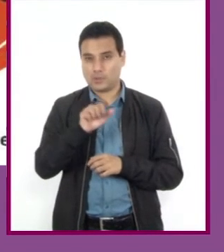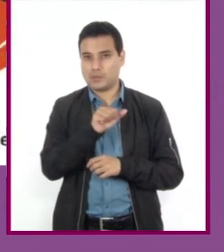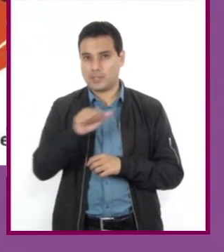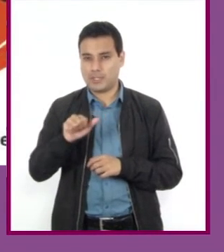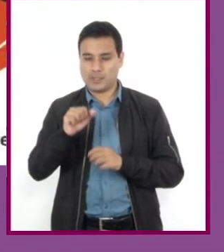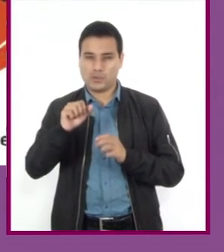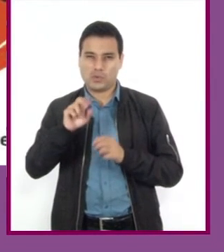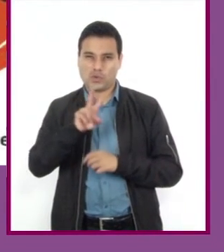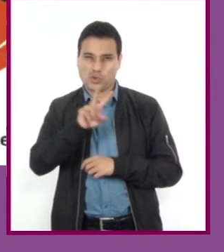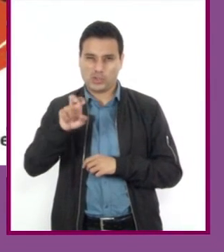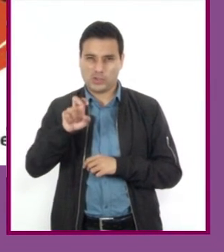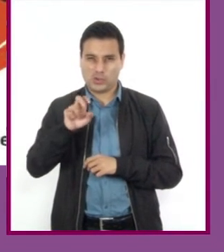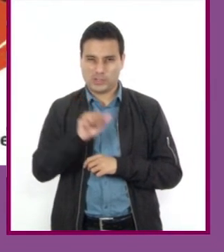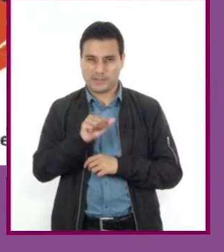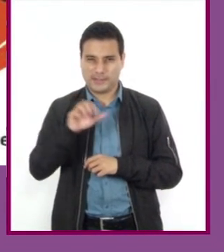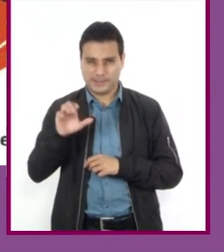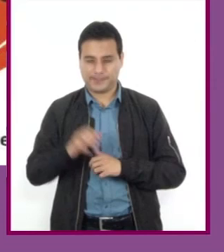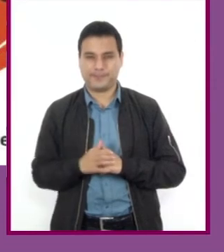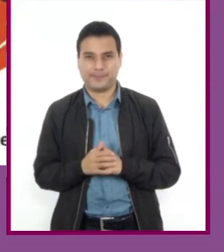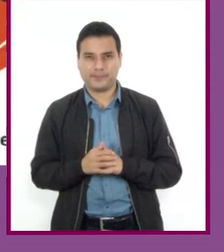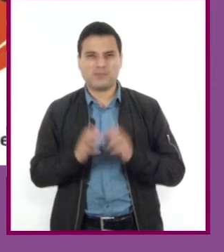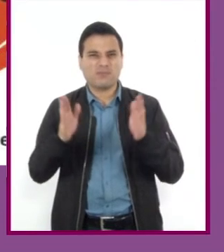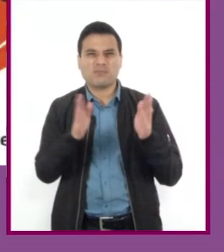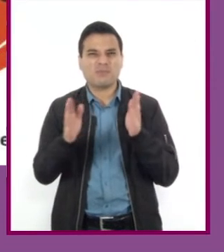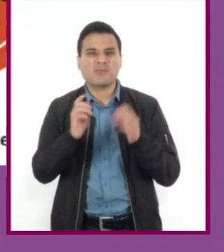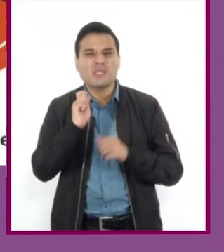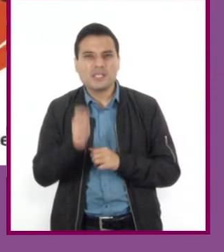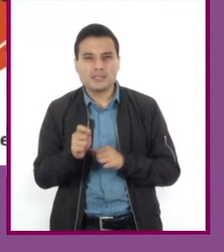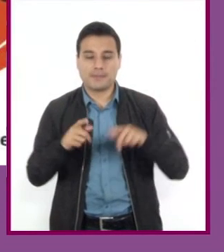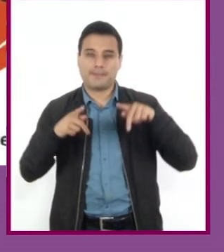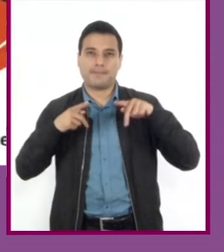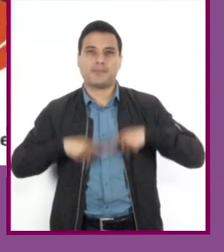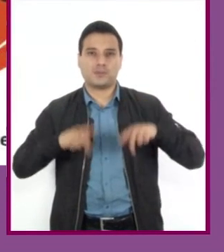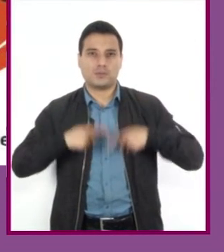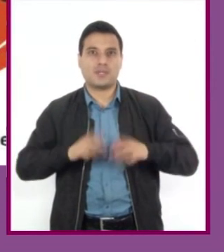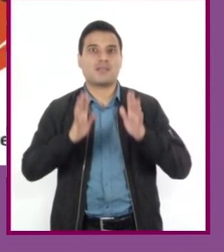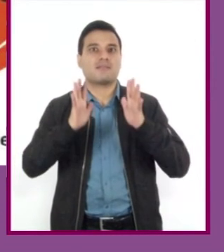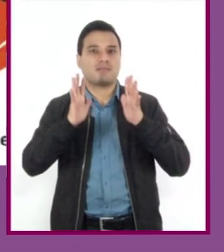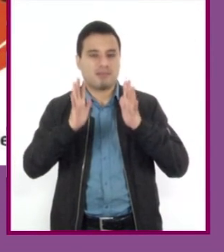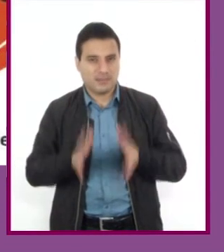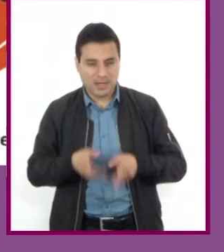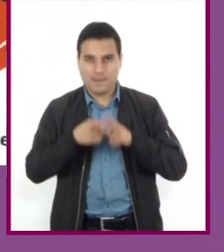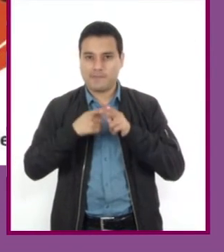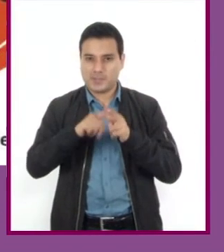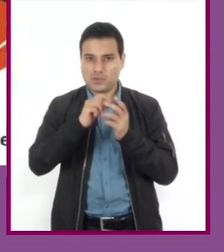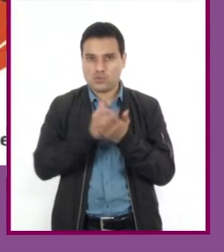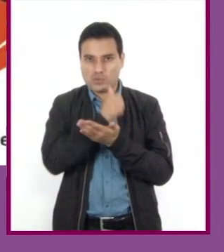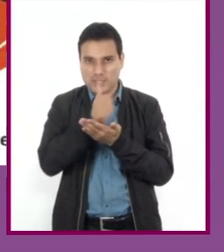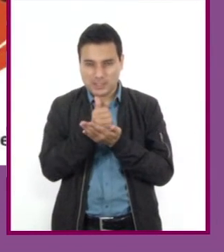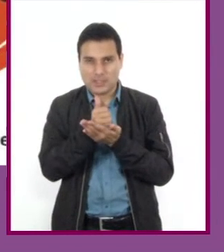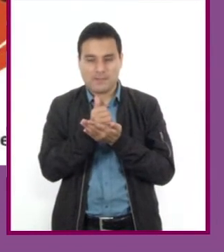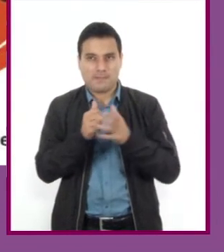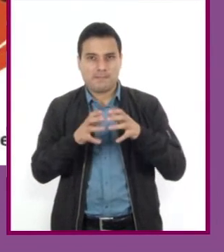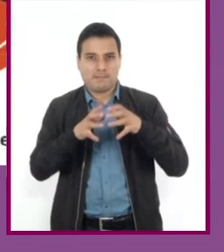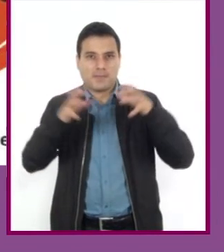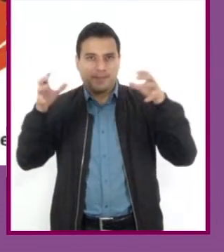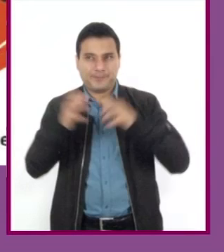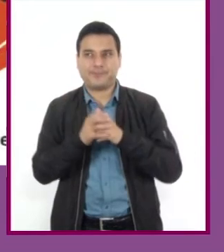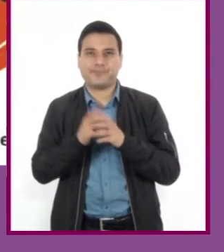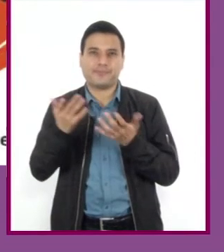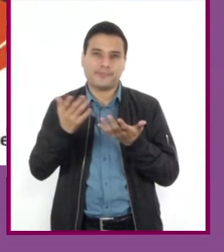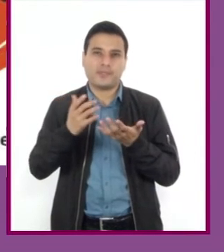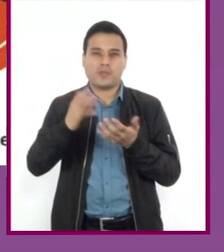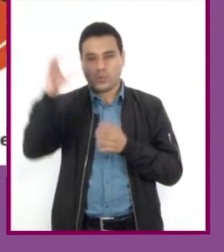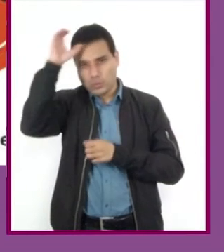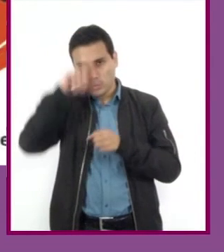al 200 de nuestra era. En él se desarrollaron las primeras grandes civilizaciones mesoamericanas como la Olmeca y la